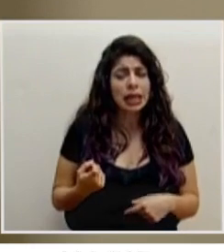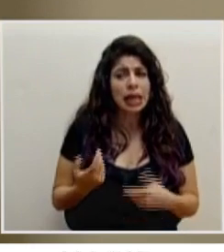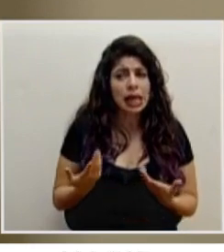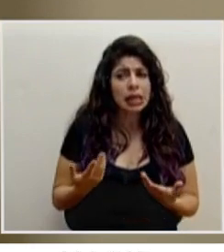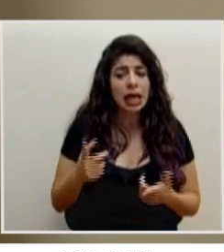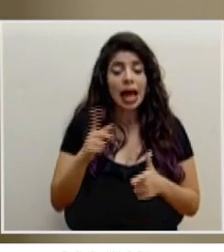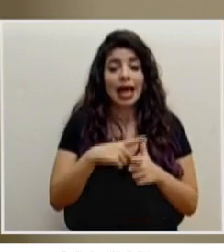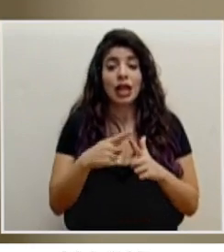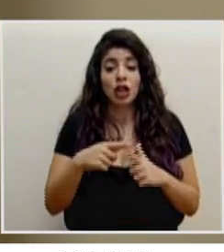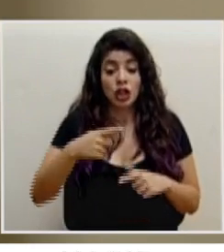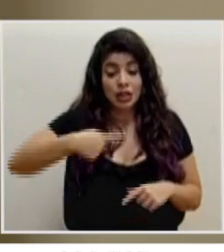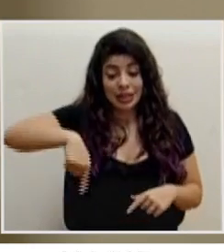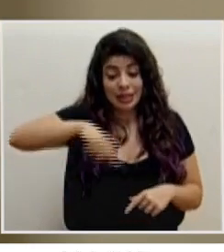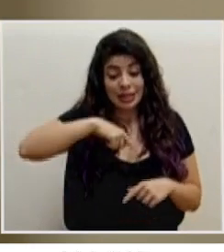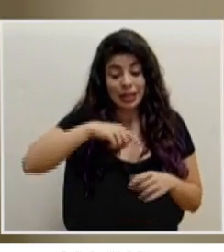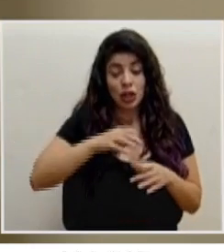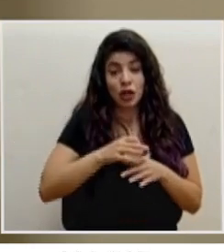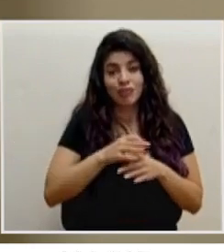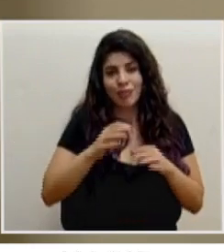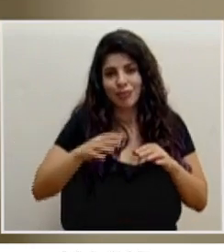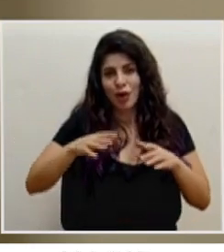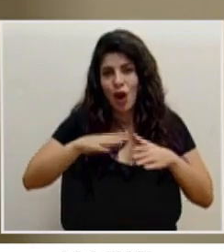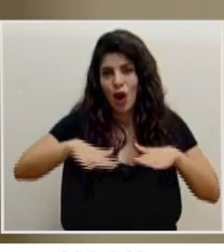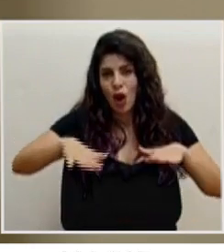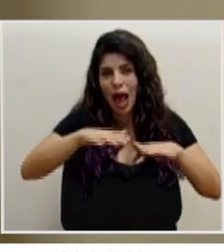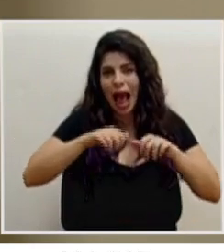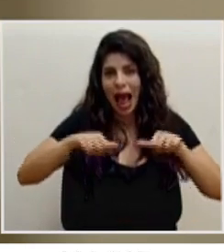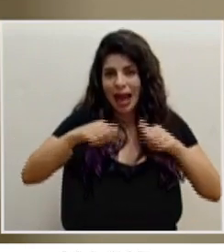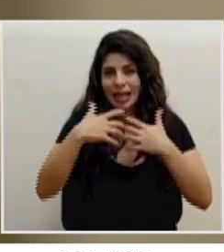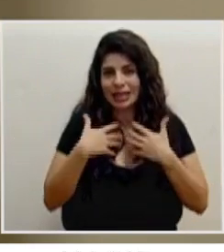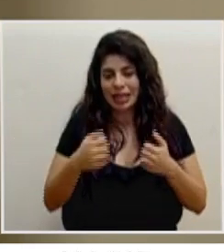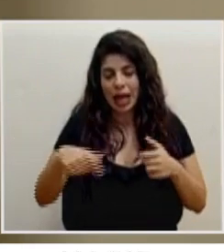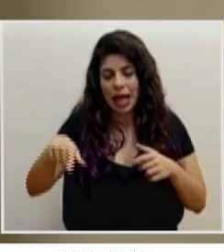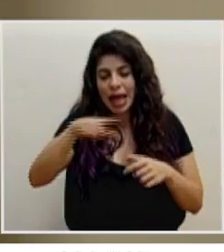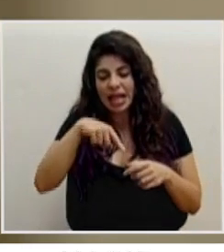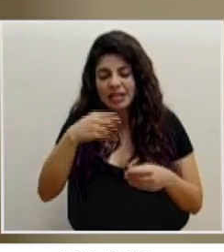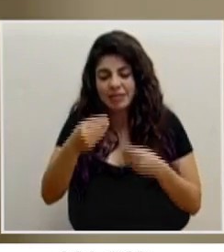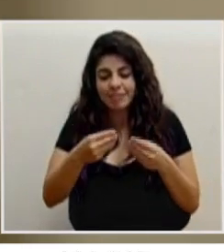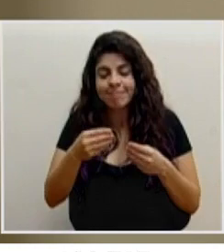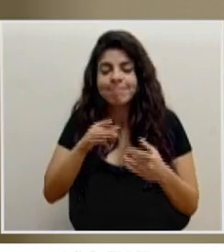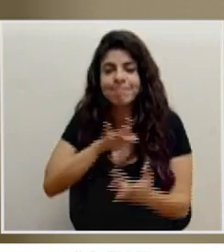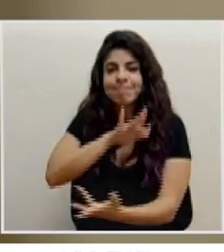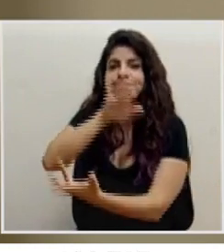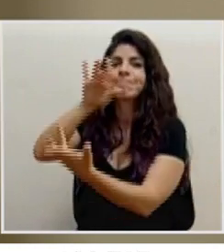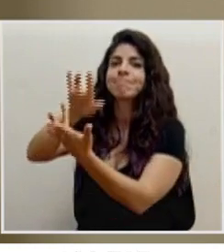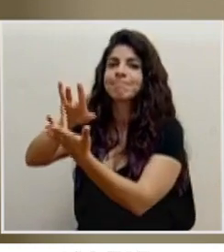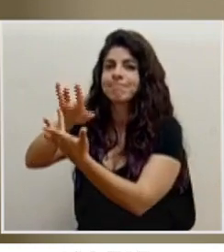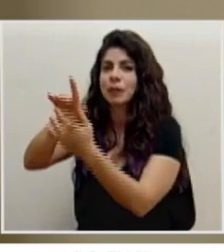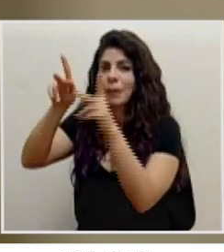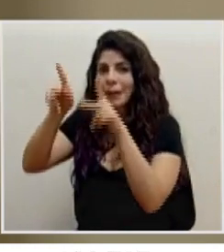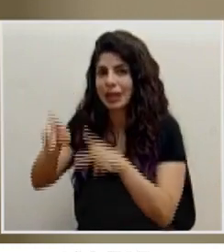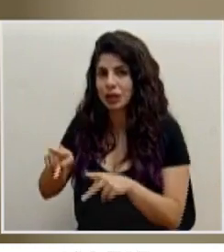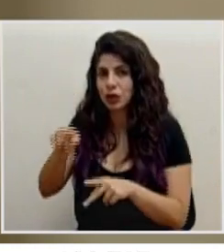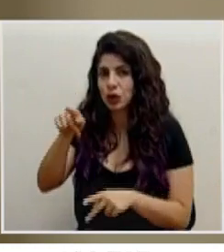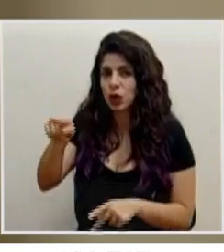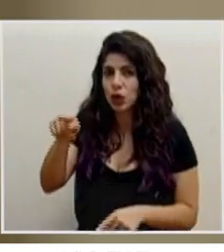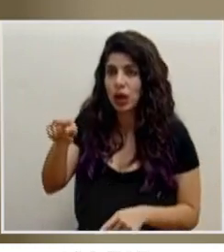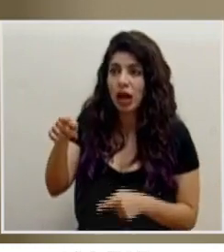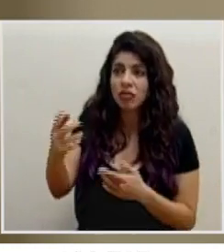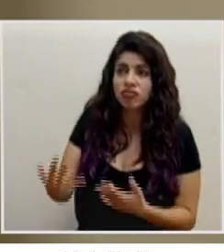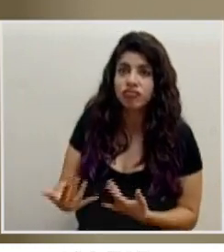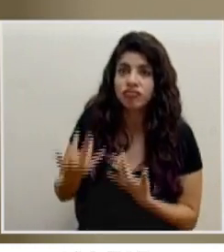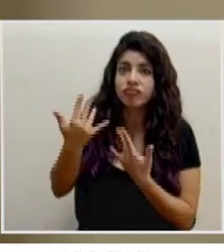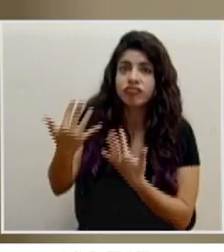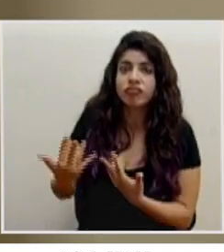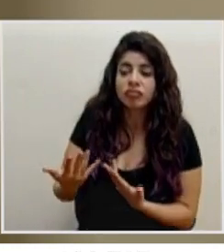ya los niveles locales y los compañeros de áreas de salud realizan ese contacto con esas personas que tienen ahí esperando